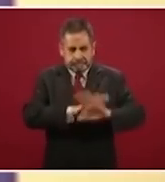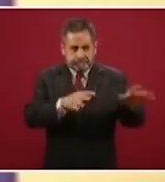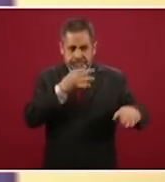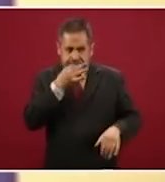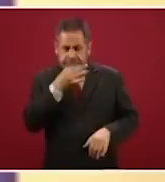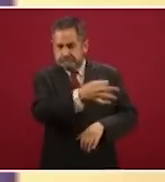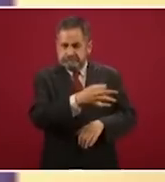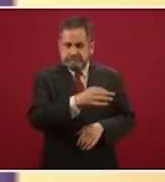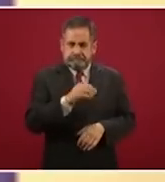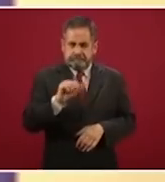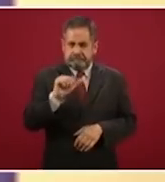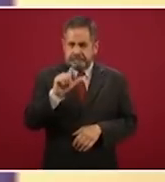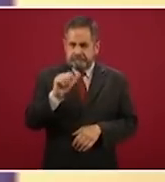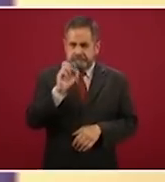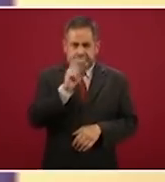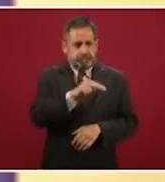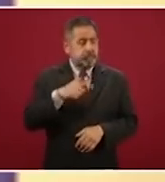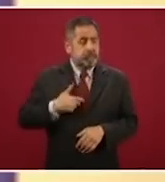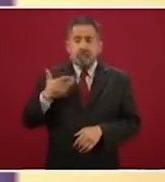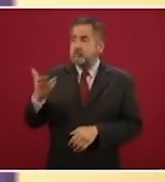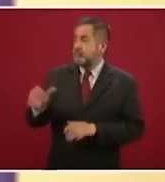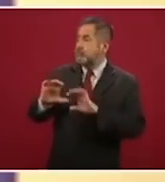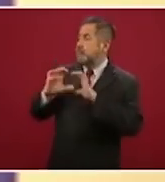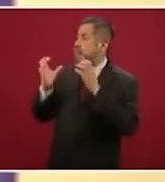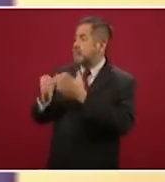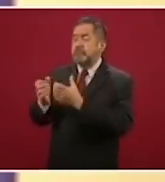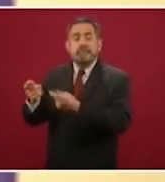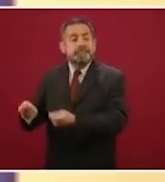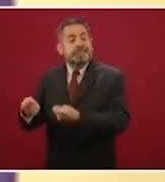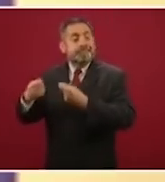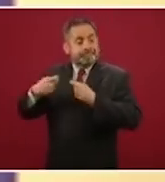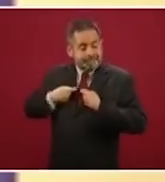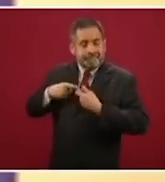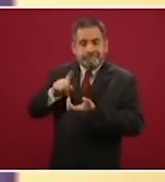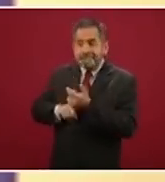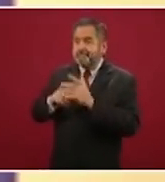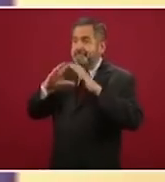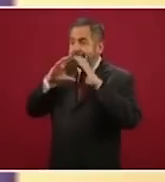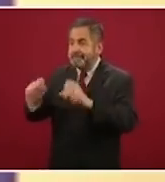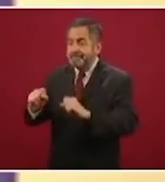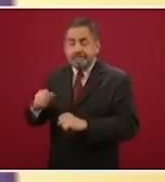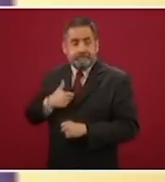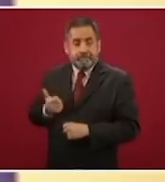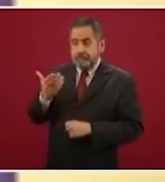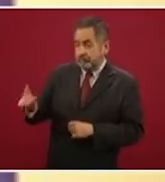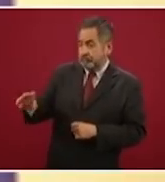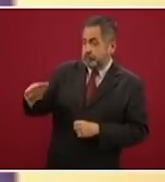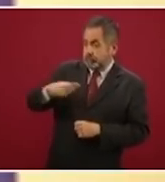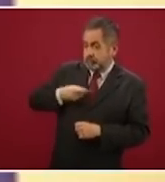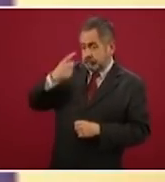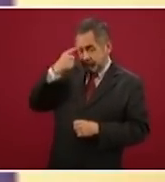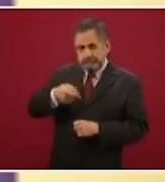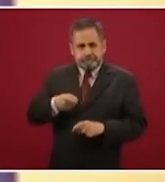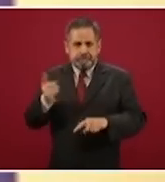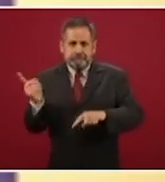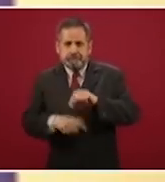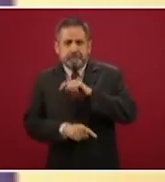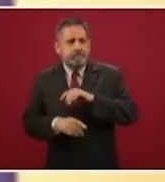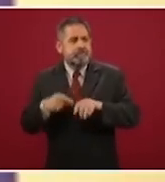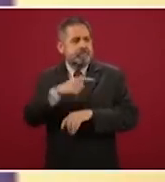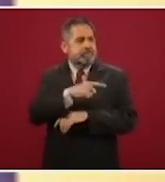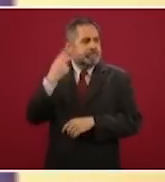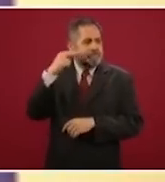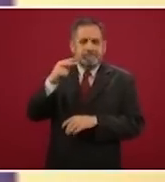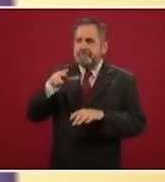señora Alamán, que pedí fincas porque el Congreso Constituyente, a virtud de una solicitud mía para que se quitara el consulado de Veracruz